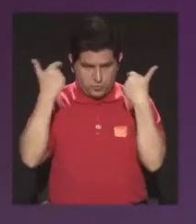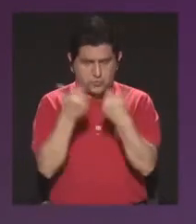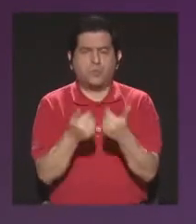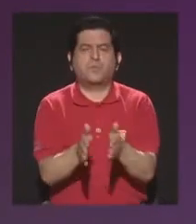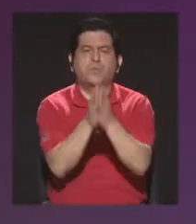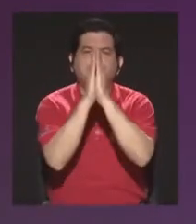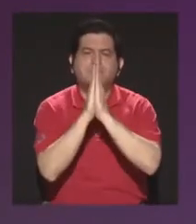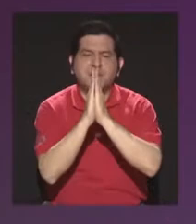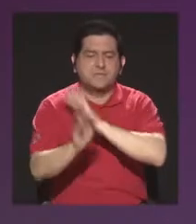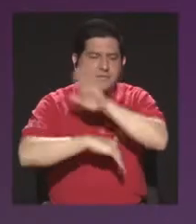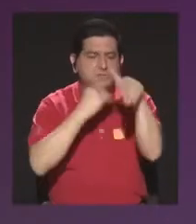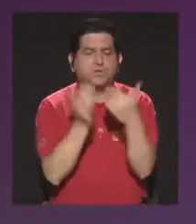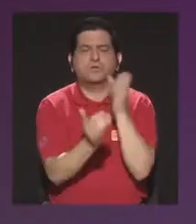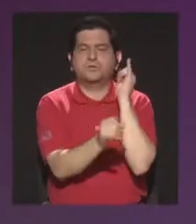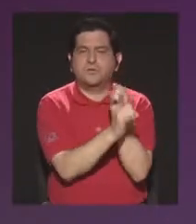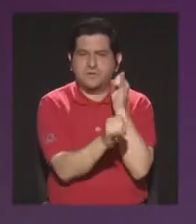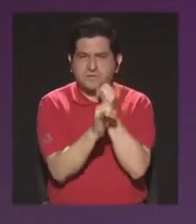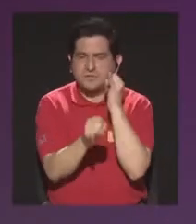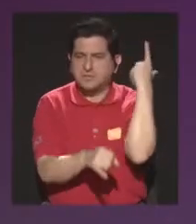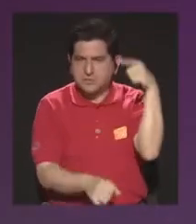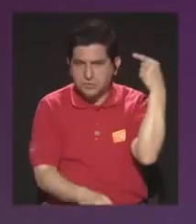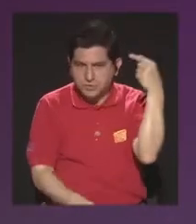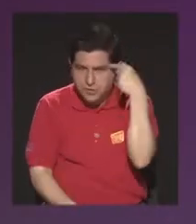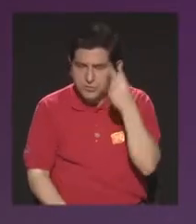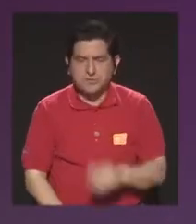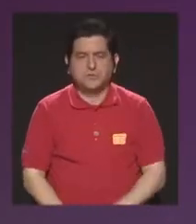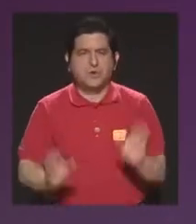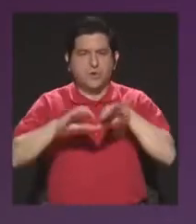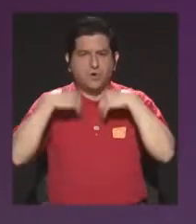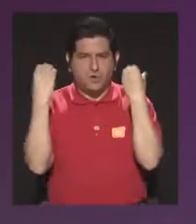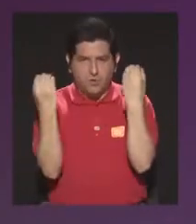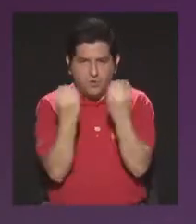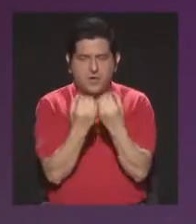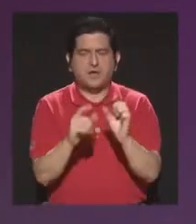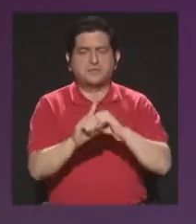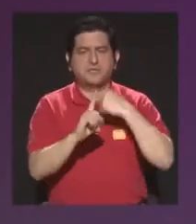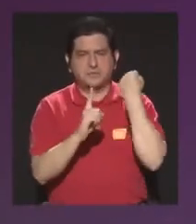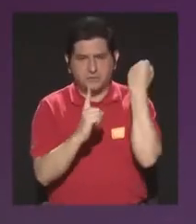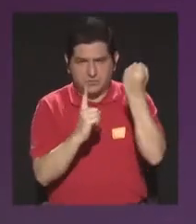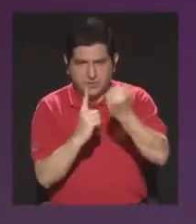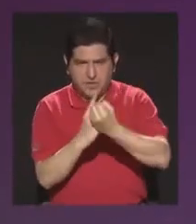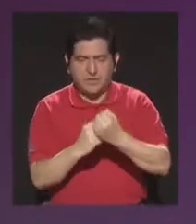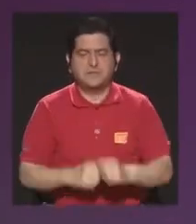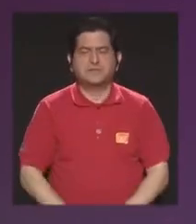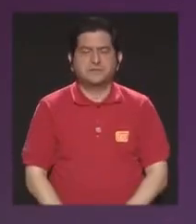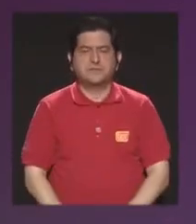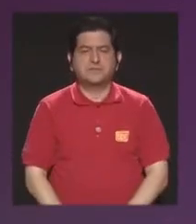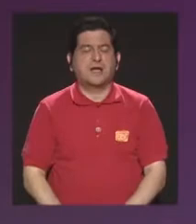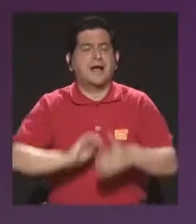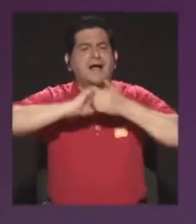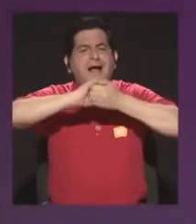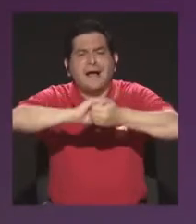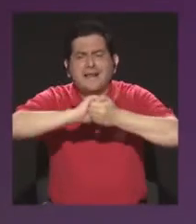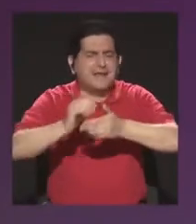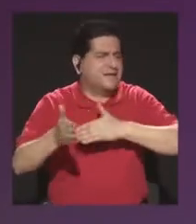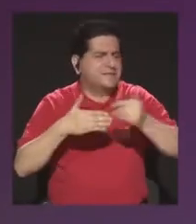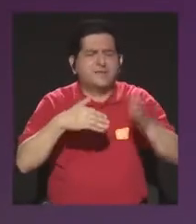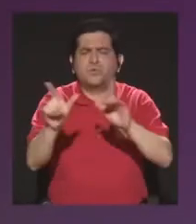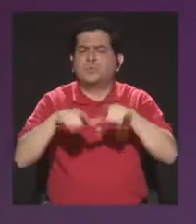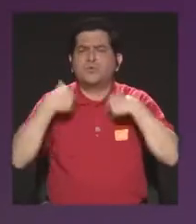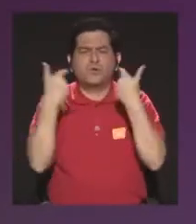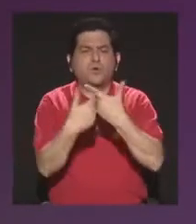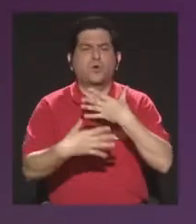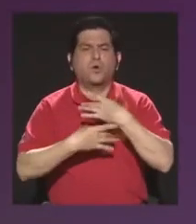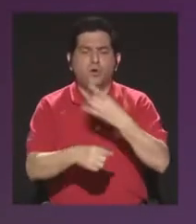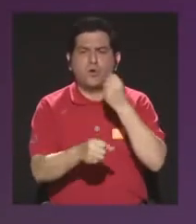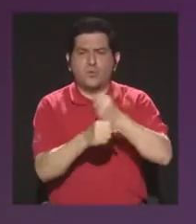un llamado a que todas las instancias gubernamentales, organismos de sociedad civil, alianzas, cualquier grupo que esté interesado